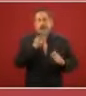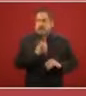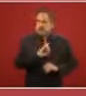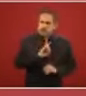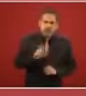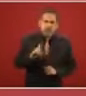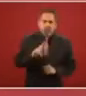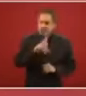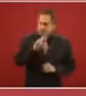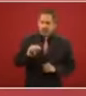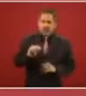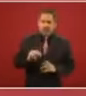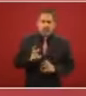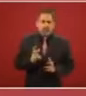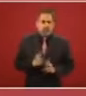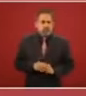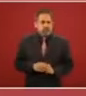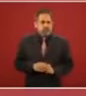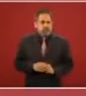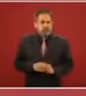Eso, la verdad,